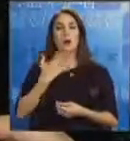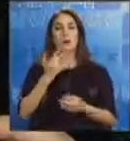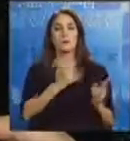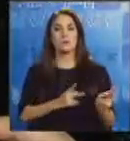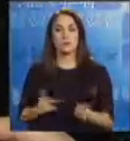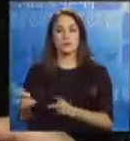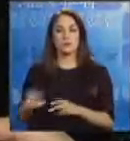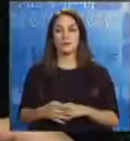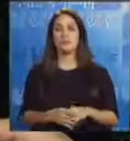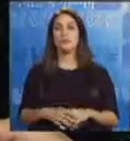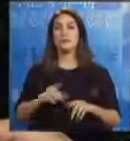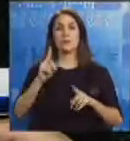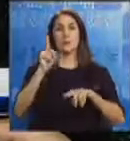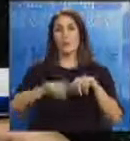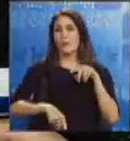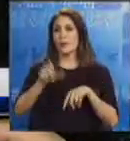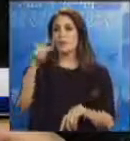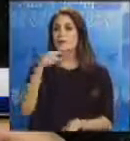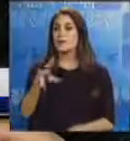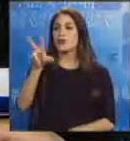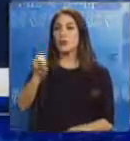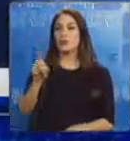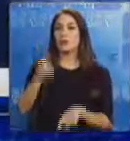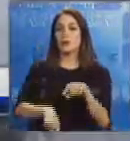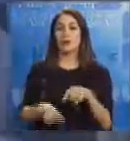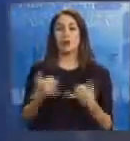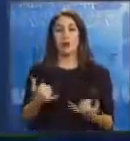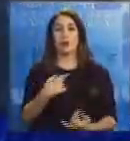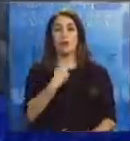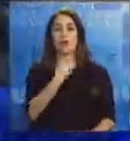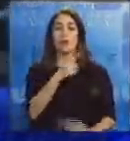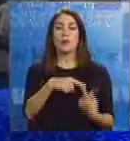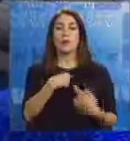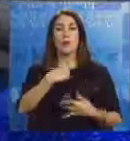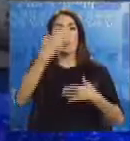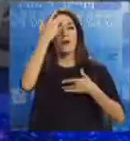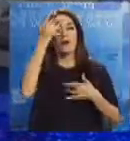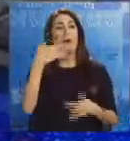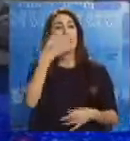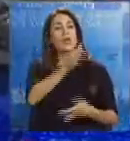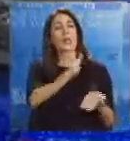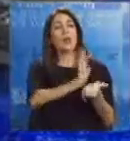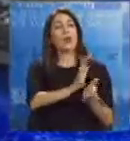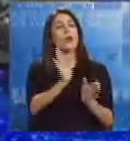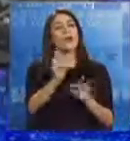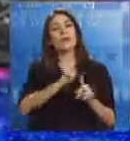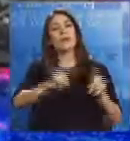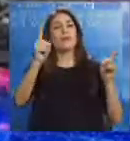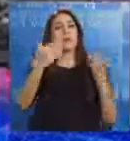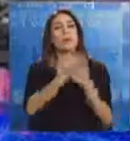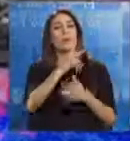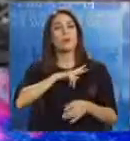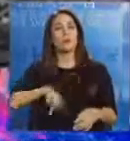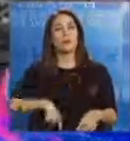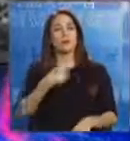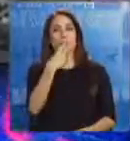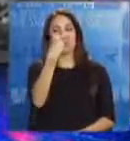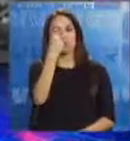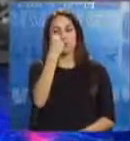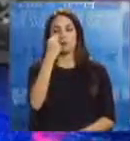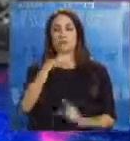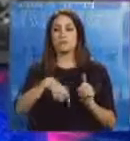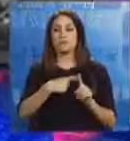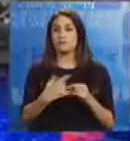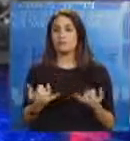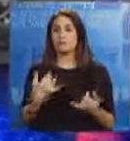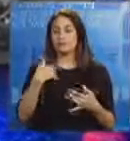No pueden ser negadas su cobertura como sucede actualmente. Pero además establece que el precio que se fije en los contratos guardará conformidad con las notas